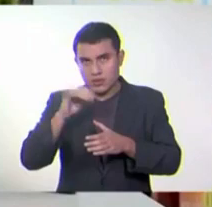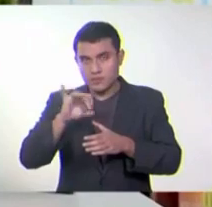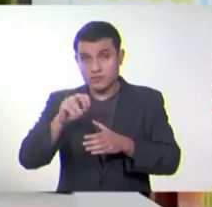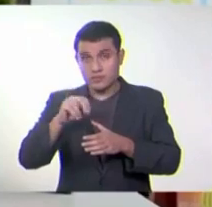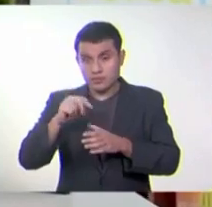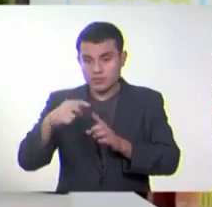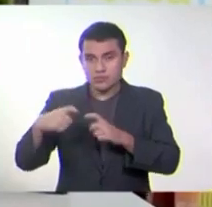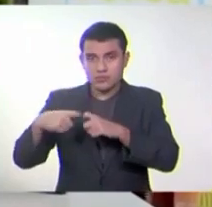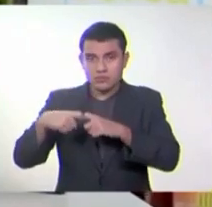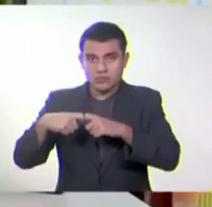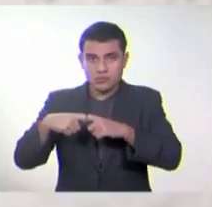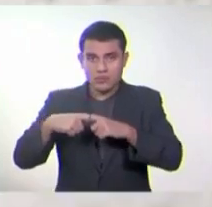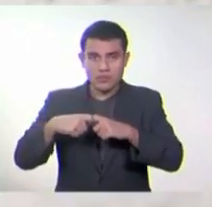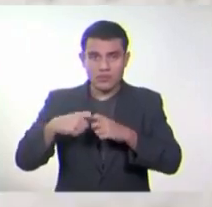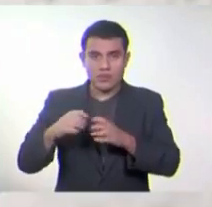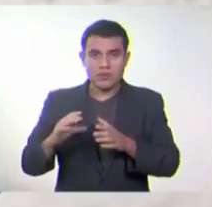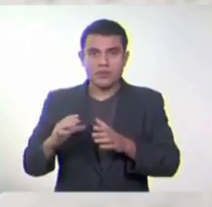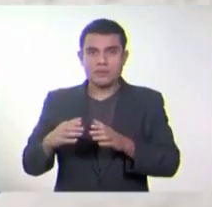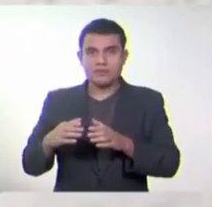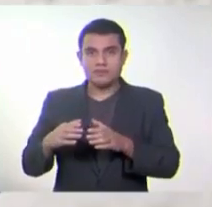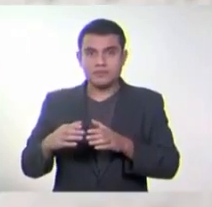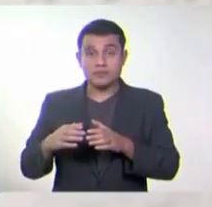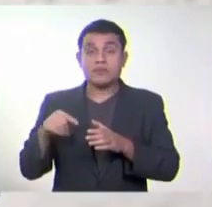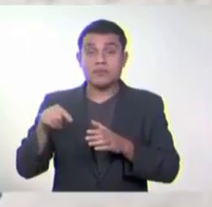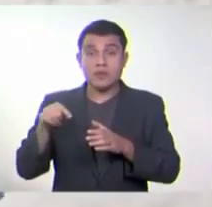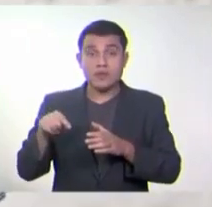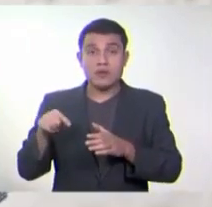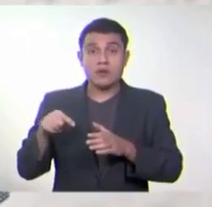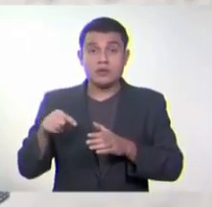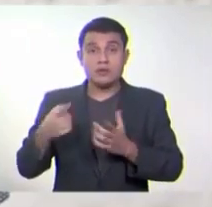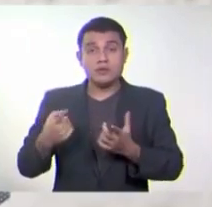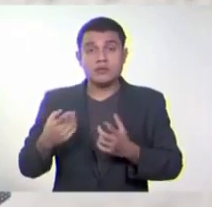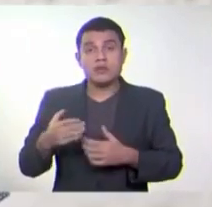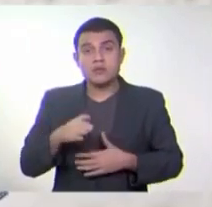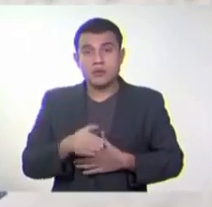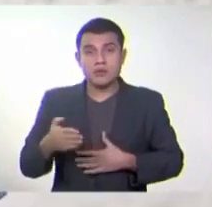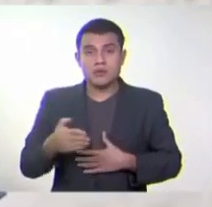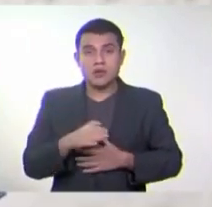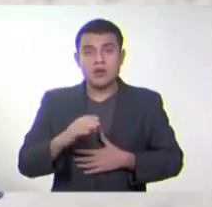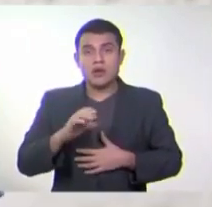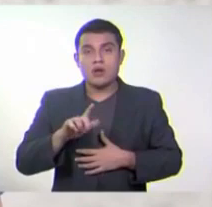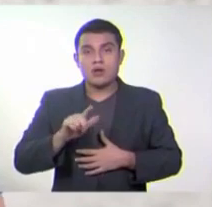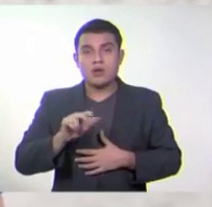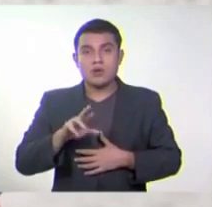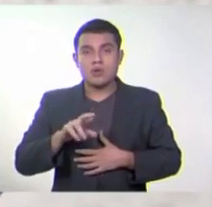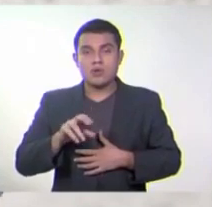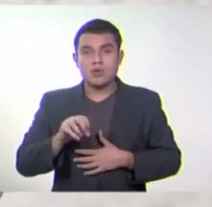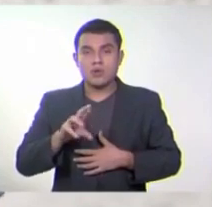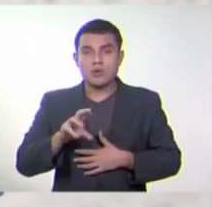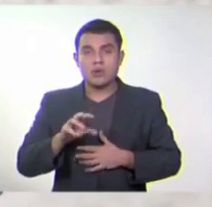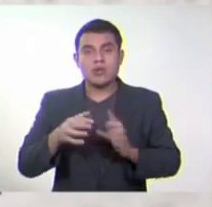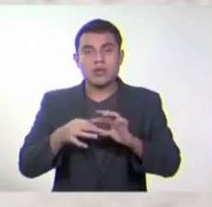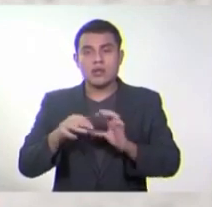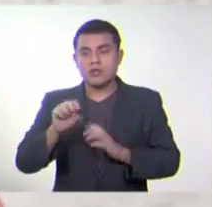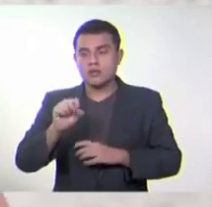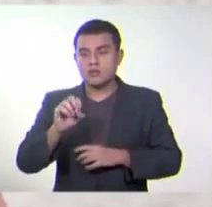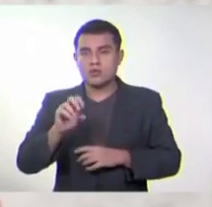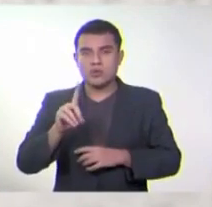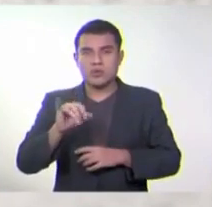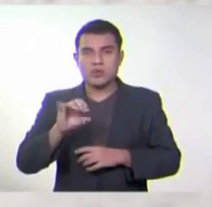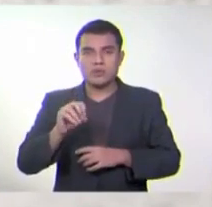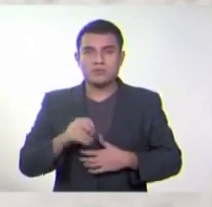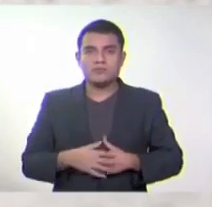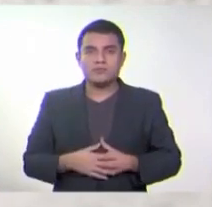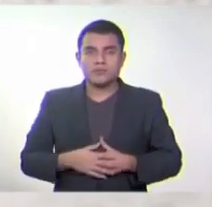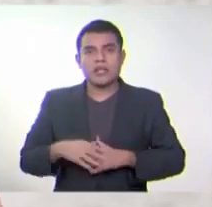la electricidad. También conduciría si hubiésemos ocupado el cloruro de sodio. ¿Qué es el cloruro de sodio?